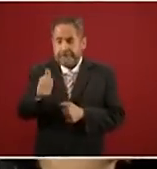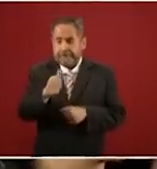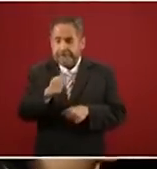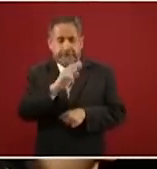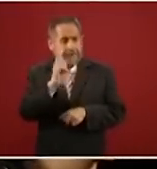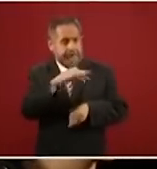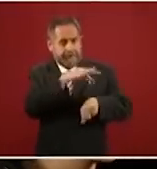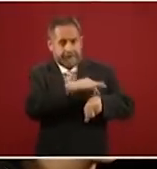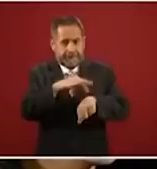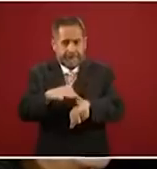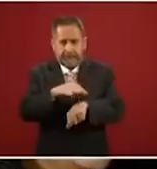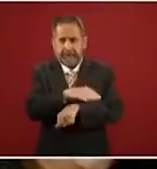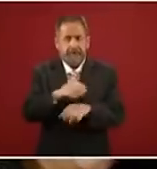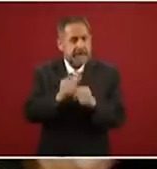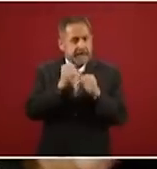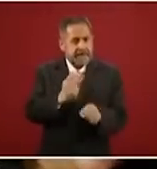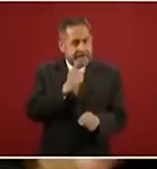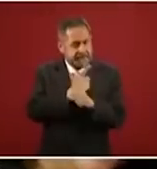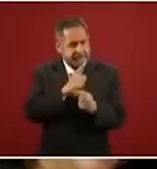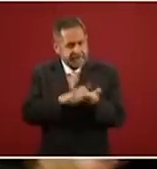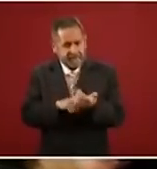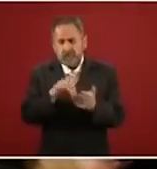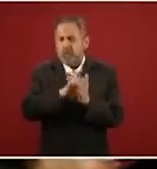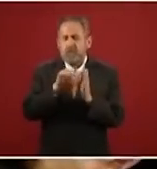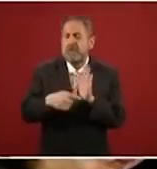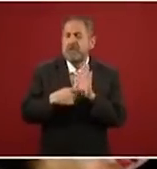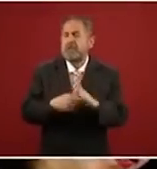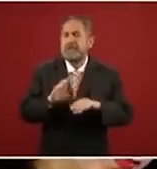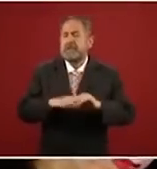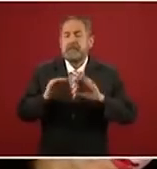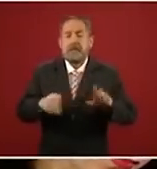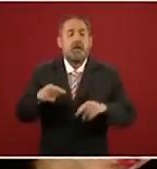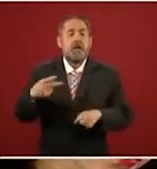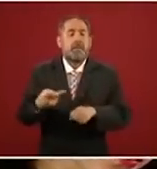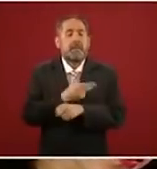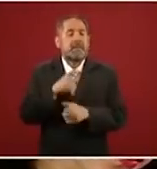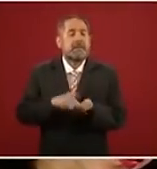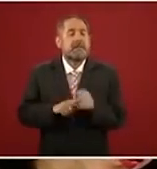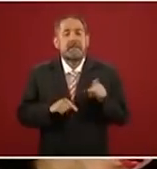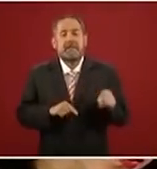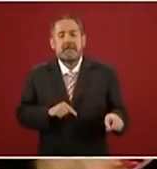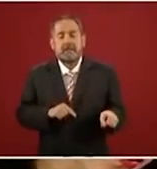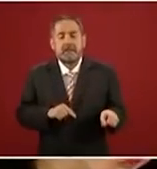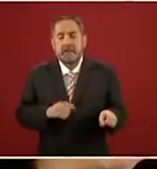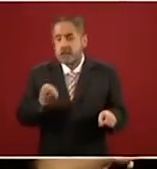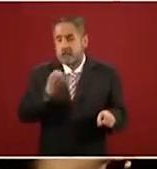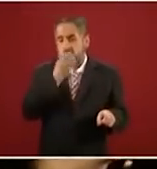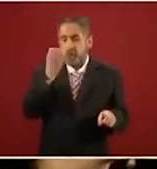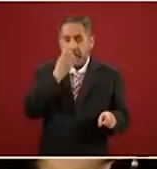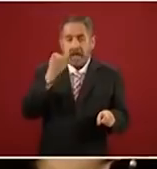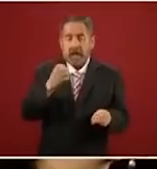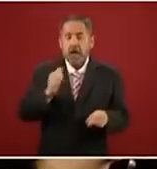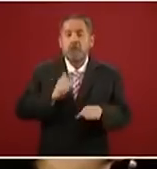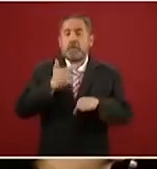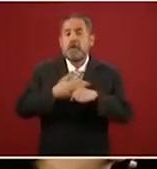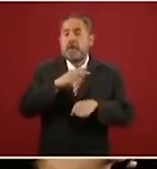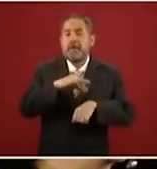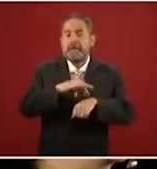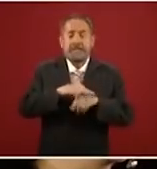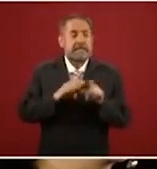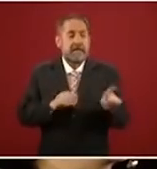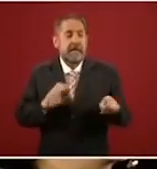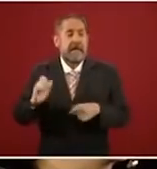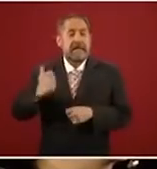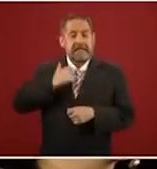en cuanto al tema de seguridad y un ejemplo muy específico es la situación que se vive en la escuela superior de medicina el ex